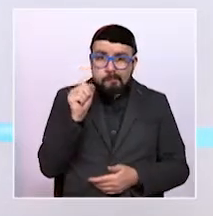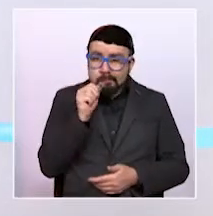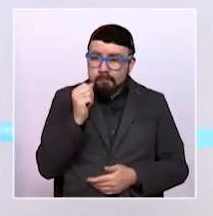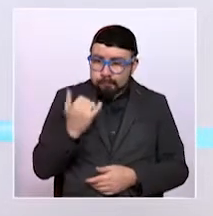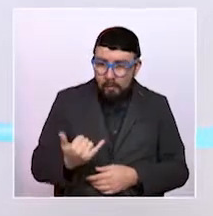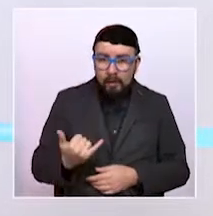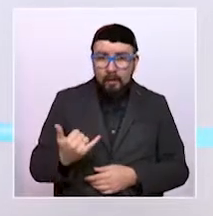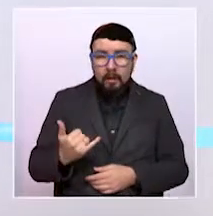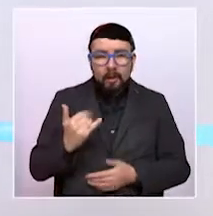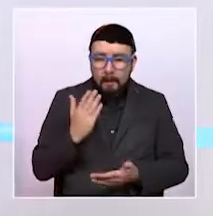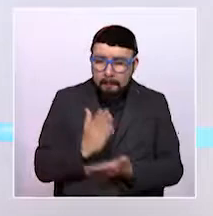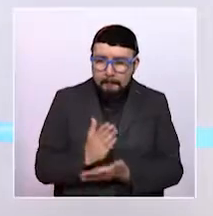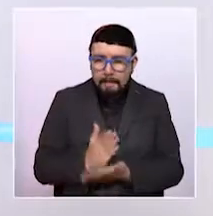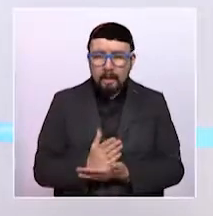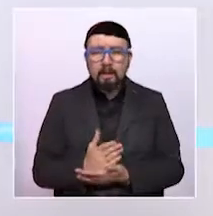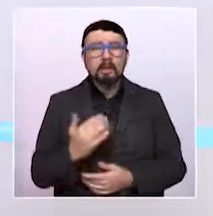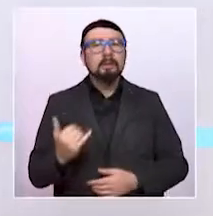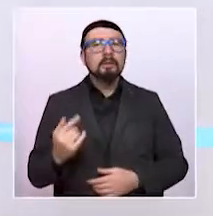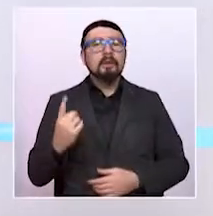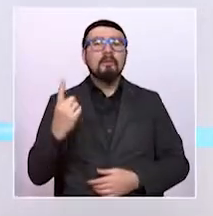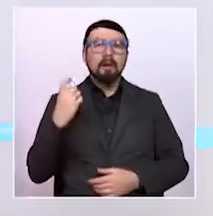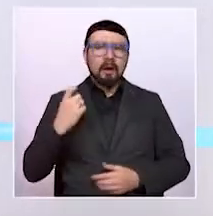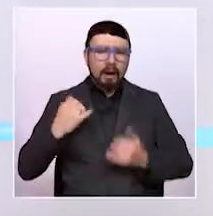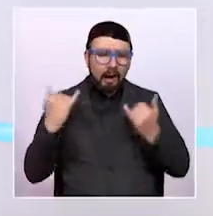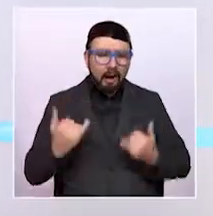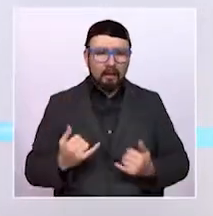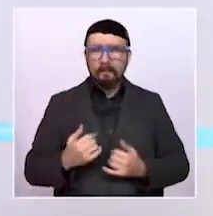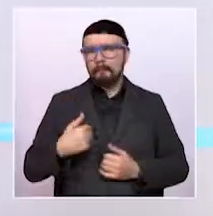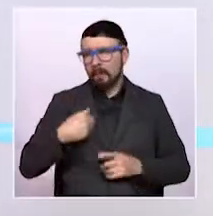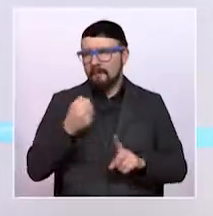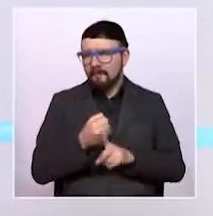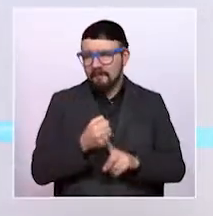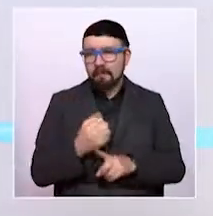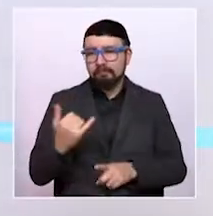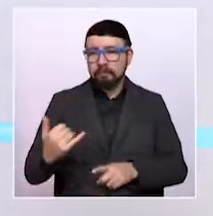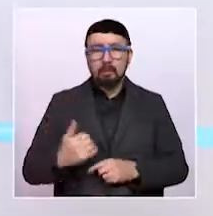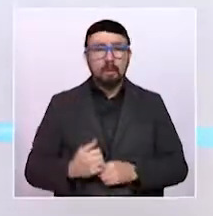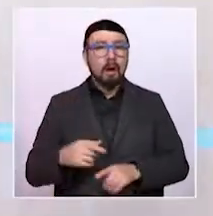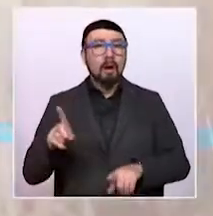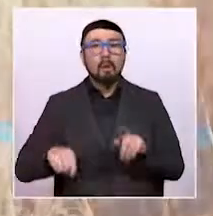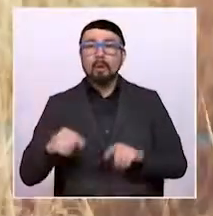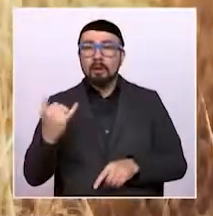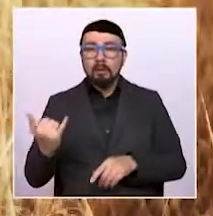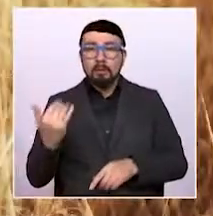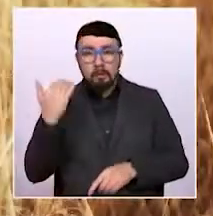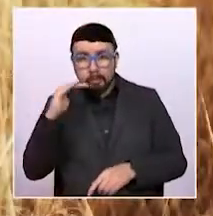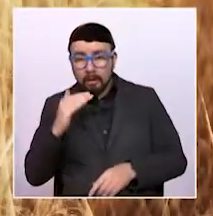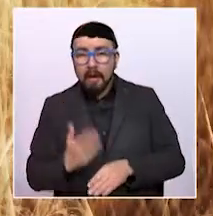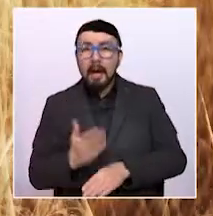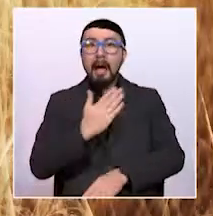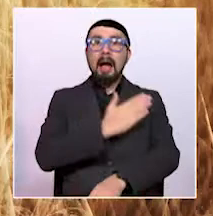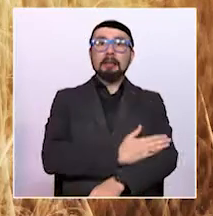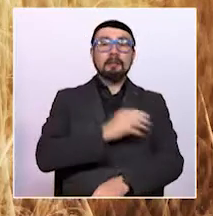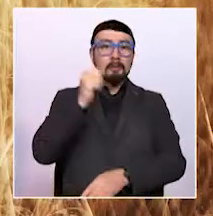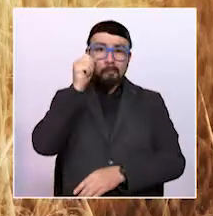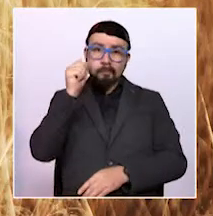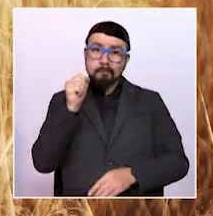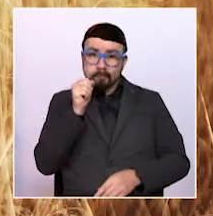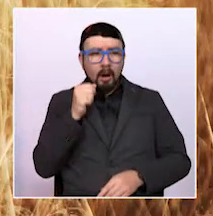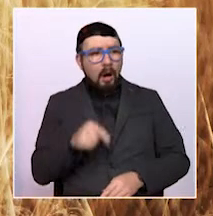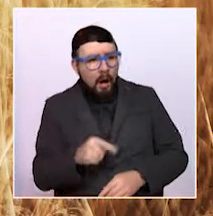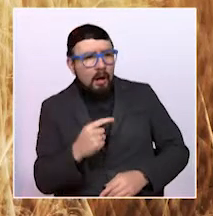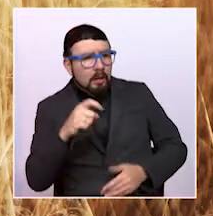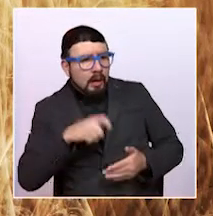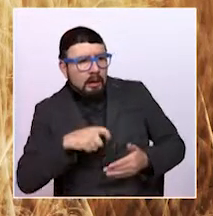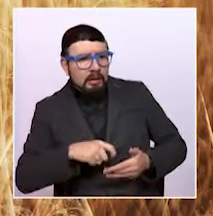esto hace mucha falta ahora o hacer mucho énfasis en esto las mujeres no se informan antes de quedar en embarazo las personas se dan